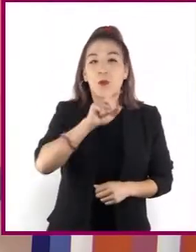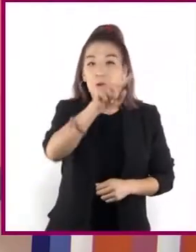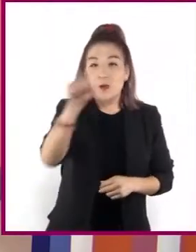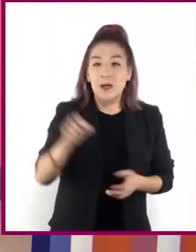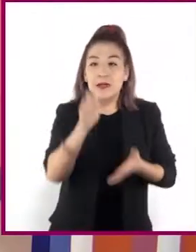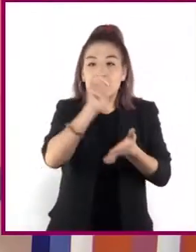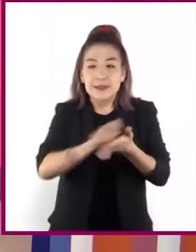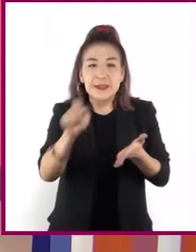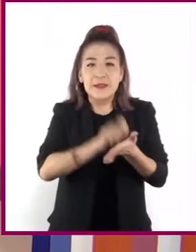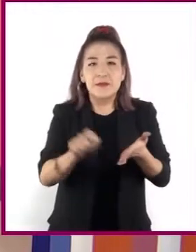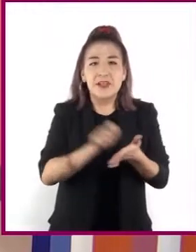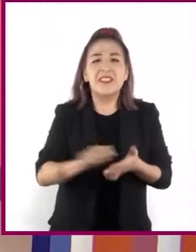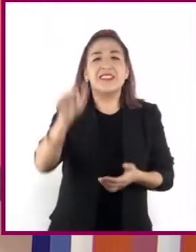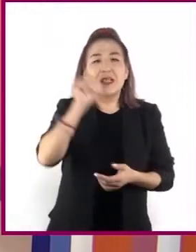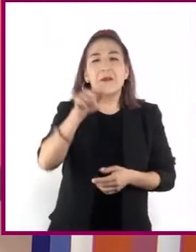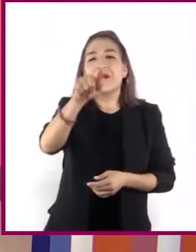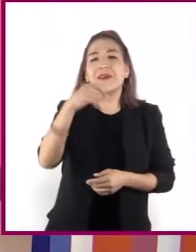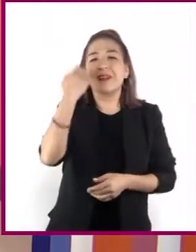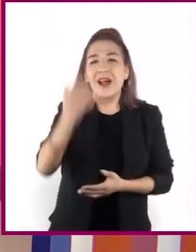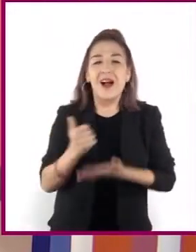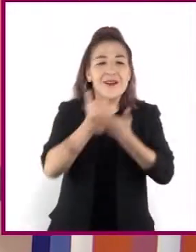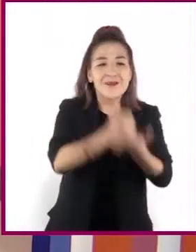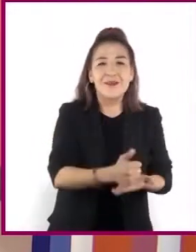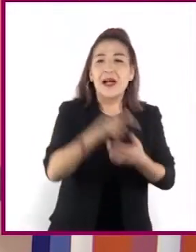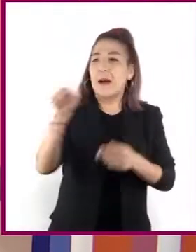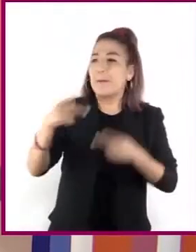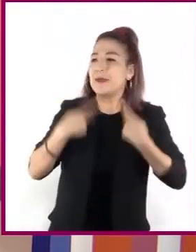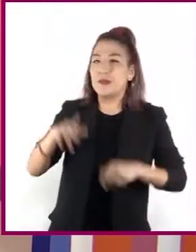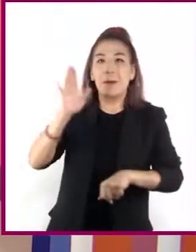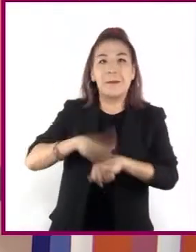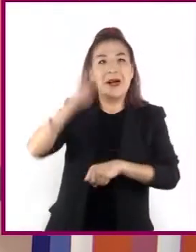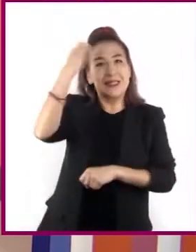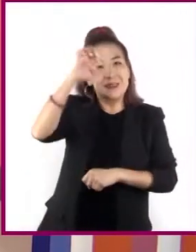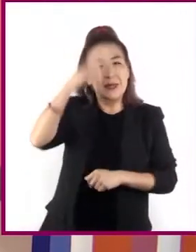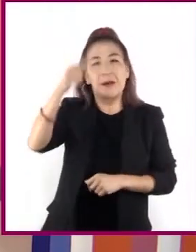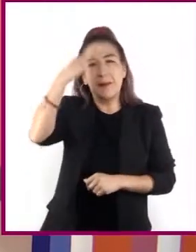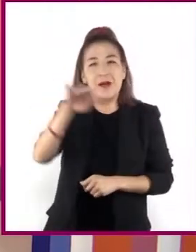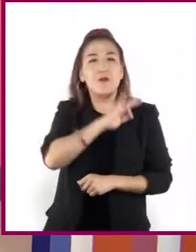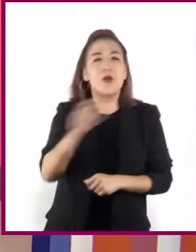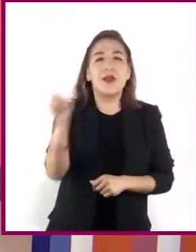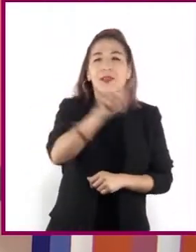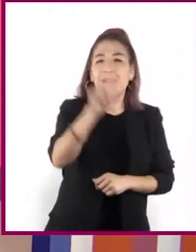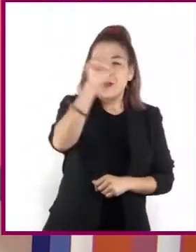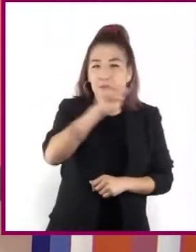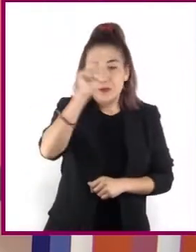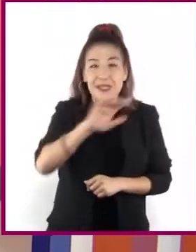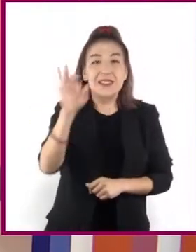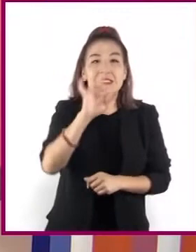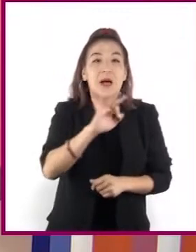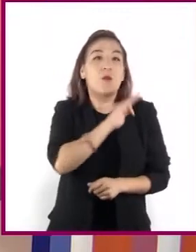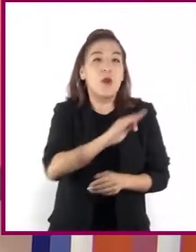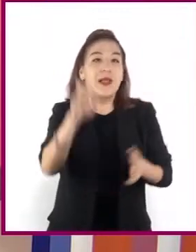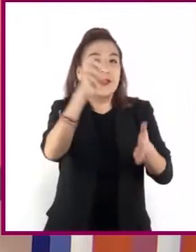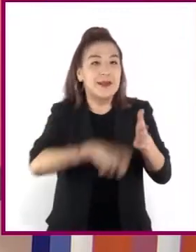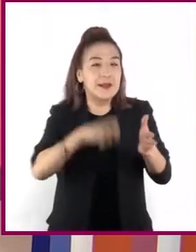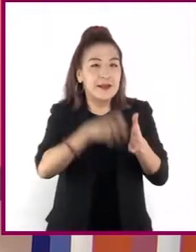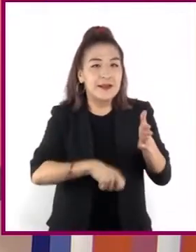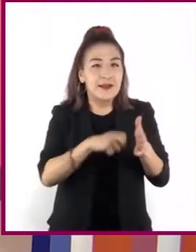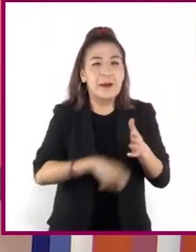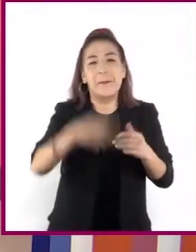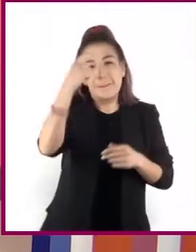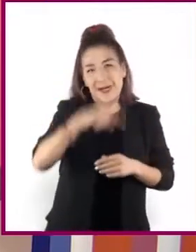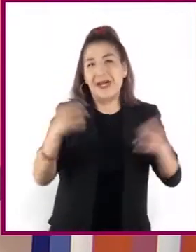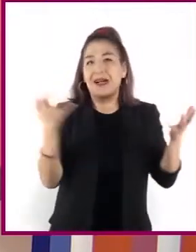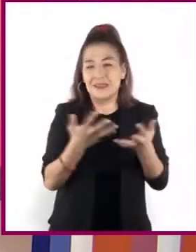es común que busquemos la ayuda de alguien que tenga más experiencia para que pueda orientarnos sobre posibles correcciones que debamos